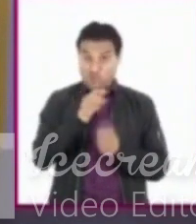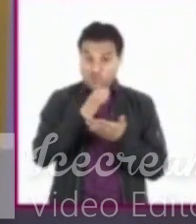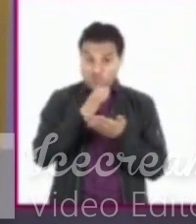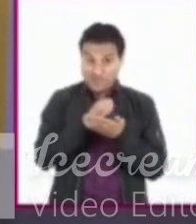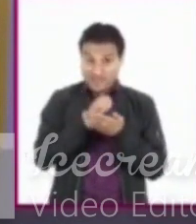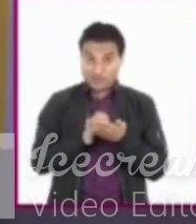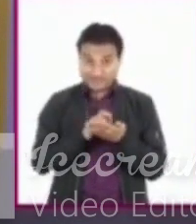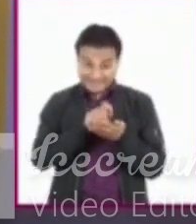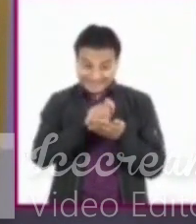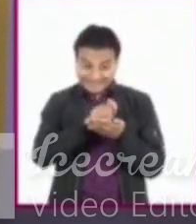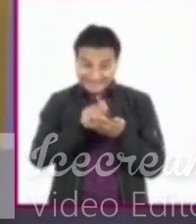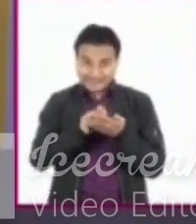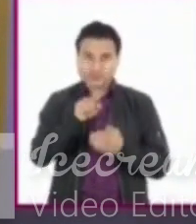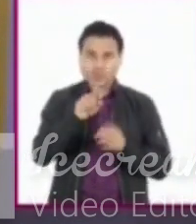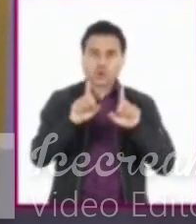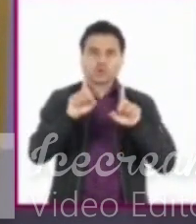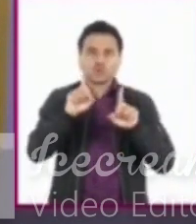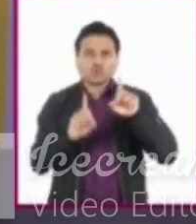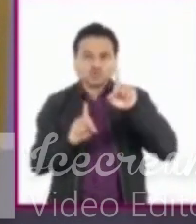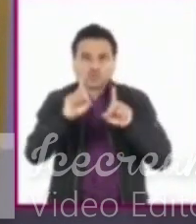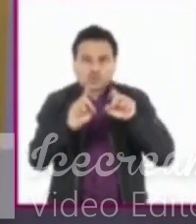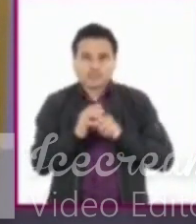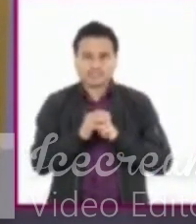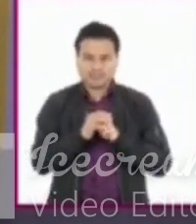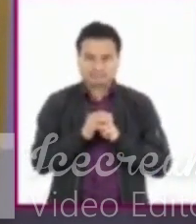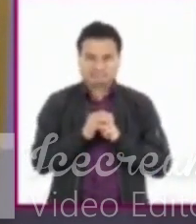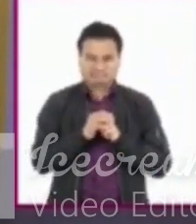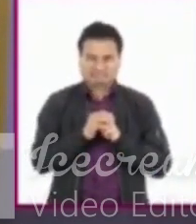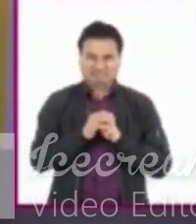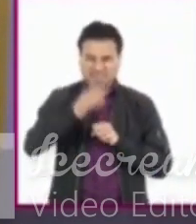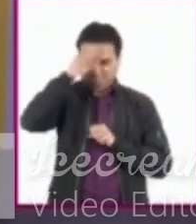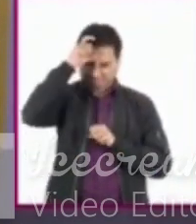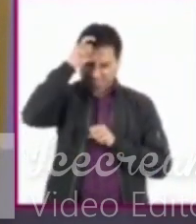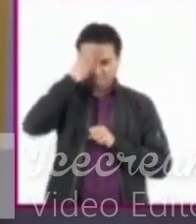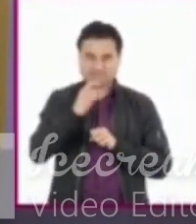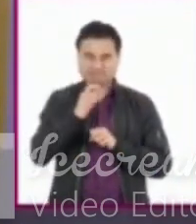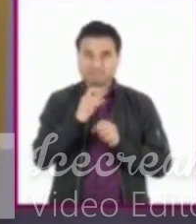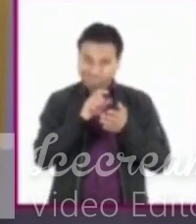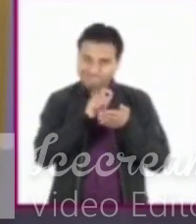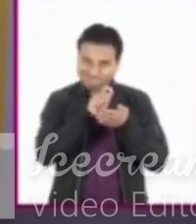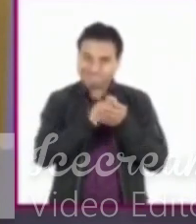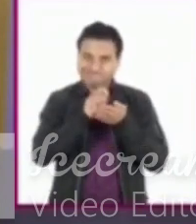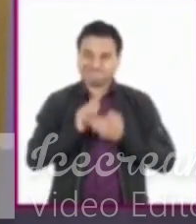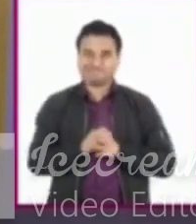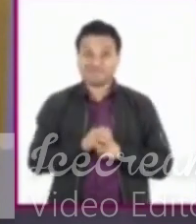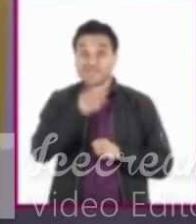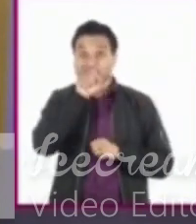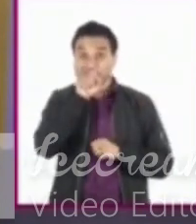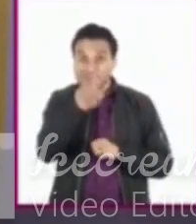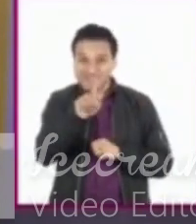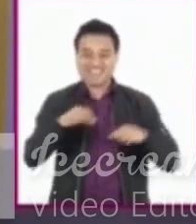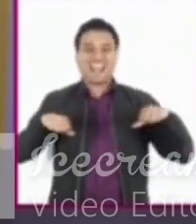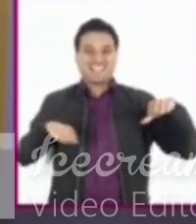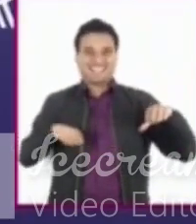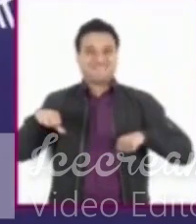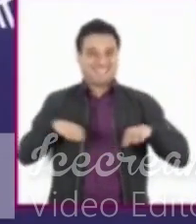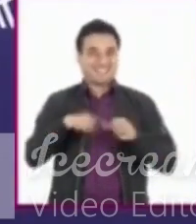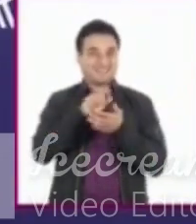registren todas las dudas e inquietudes que surjan durante la sesión, así como las actividades